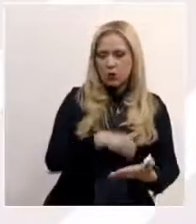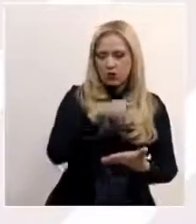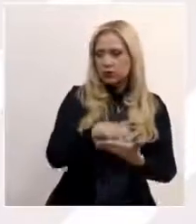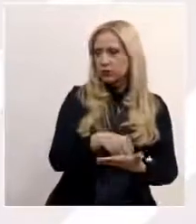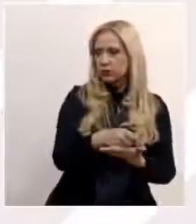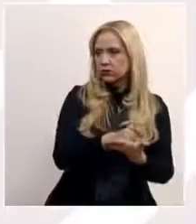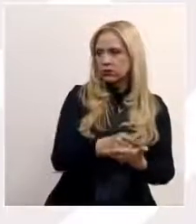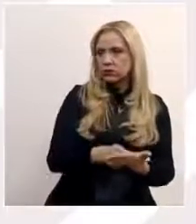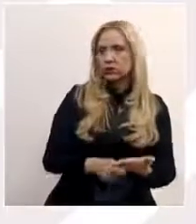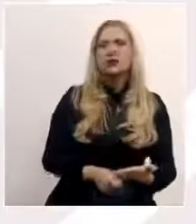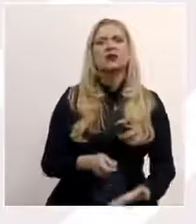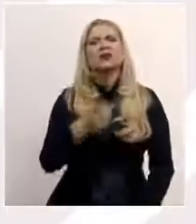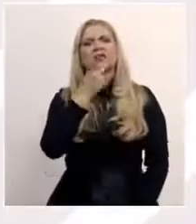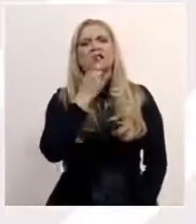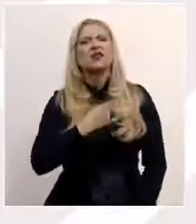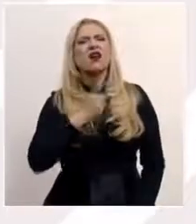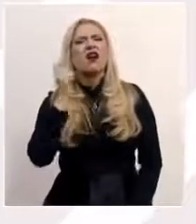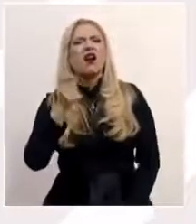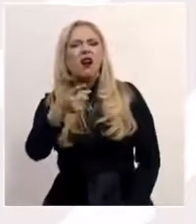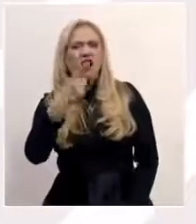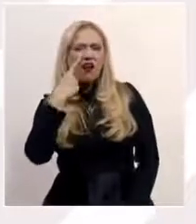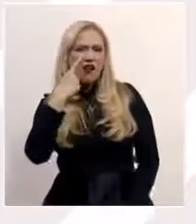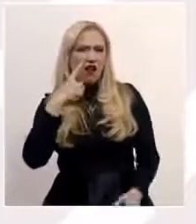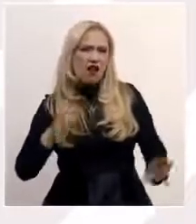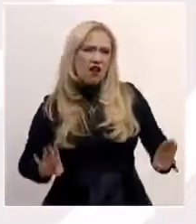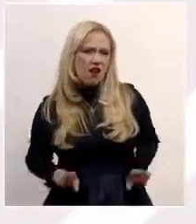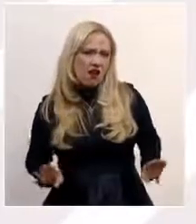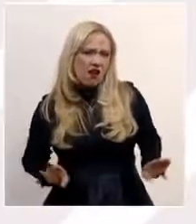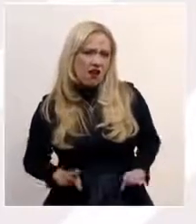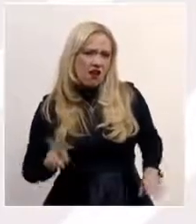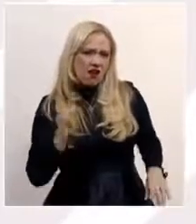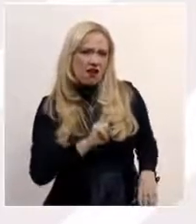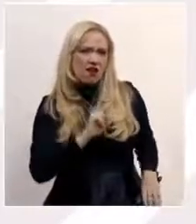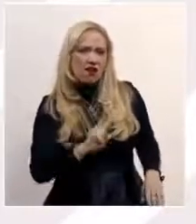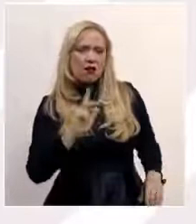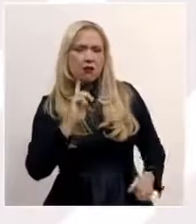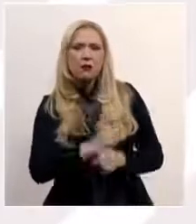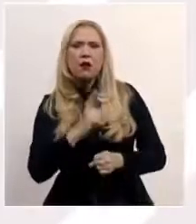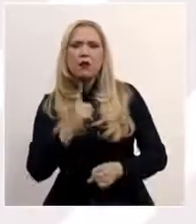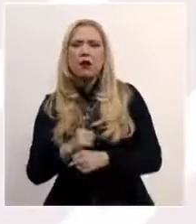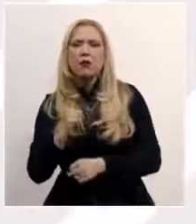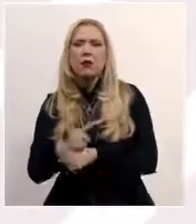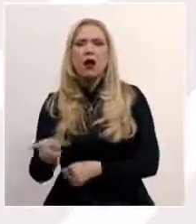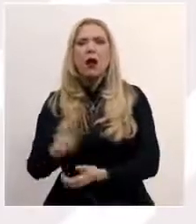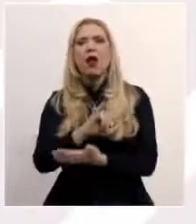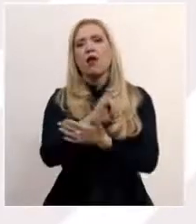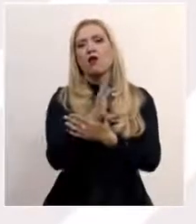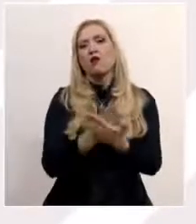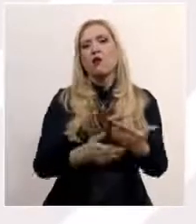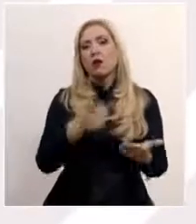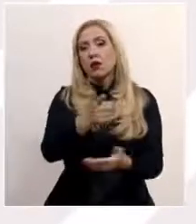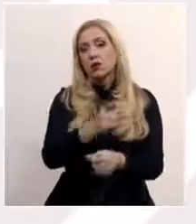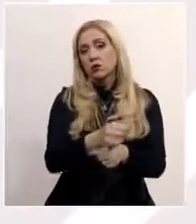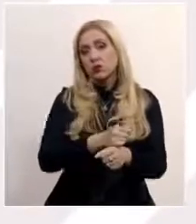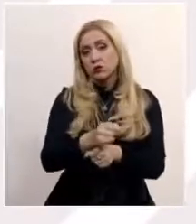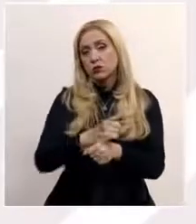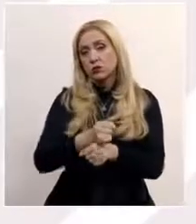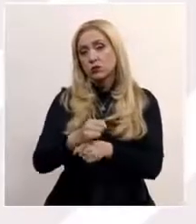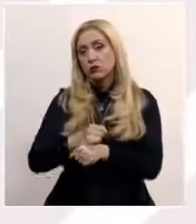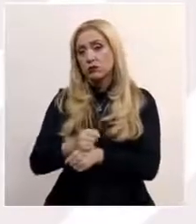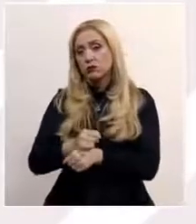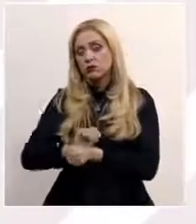que nos platicaras justo, ¿no? ¿Qué prácticas son las que detectan dentro de este informe que se dan dentro de